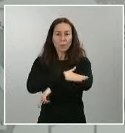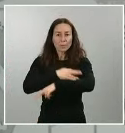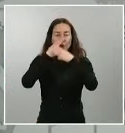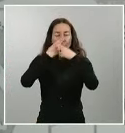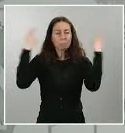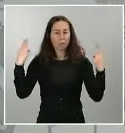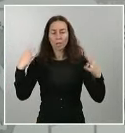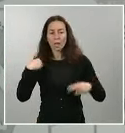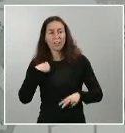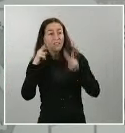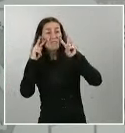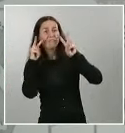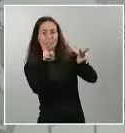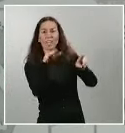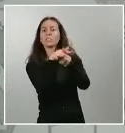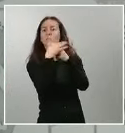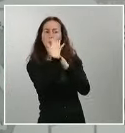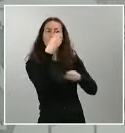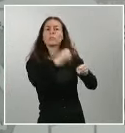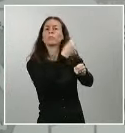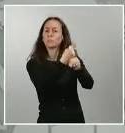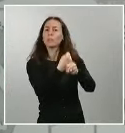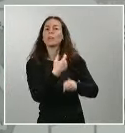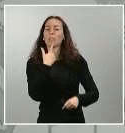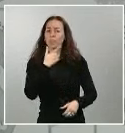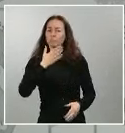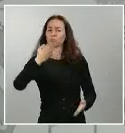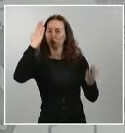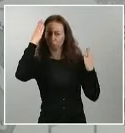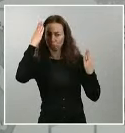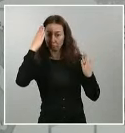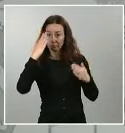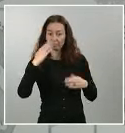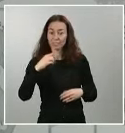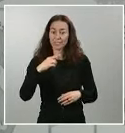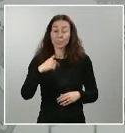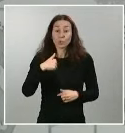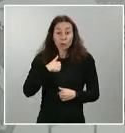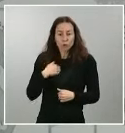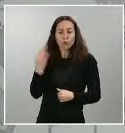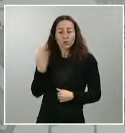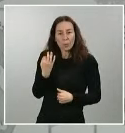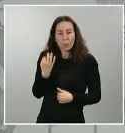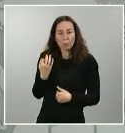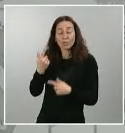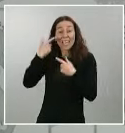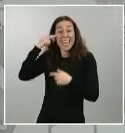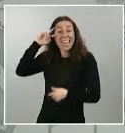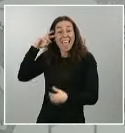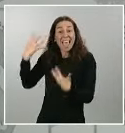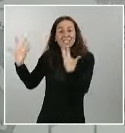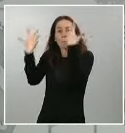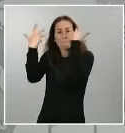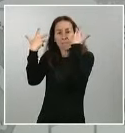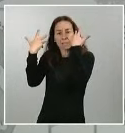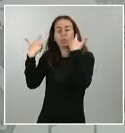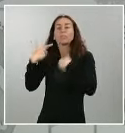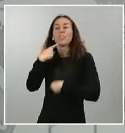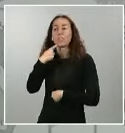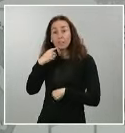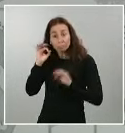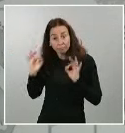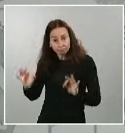con nuestra misión. Dejarnos guiar por los expertos y solo por ellos, dar la cara ante los ciudadanos y trabajar hasta lo